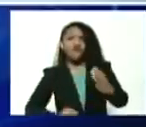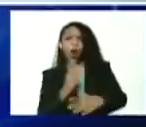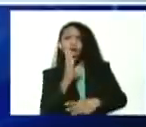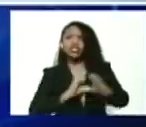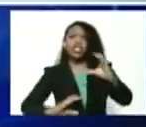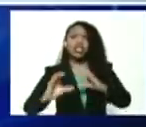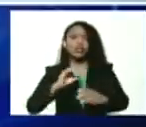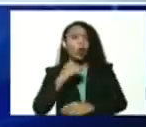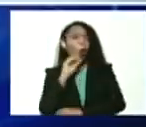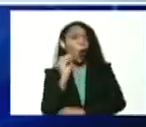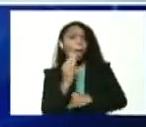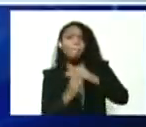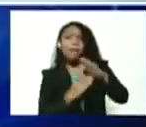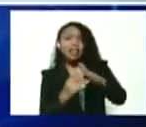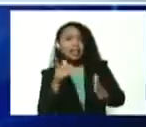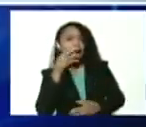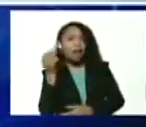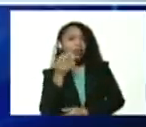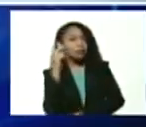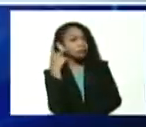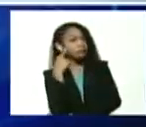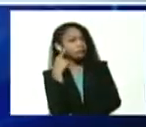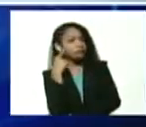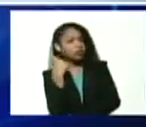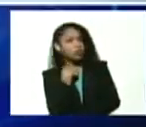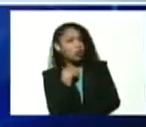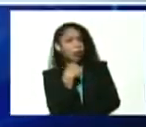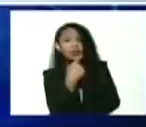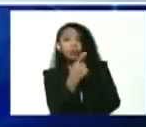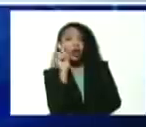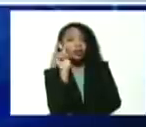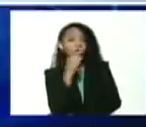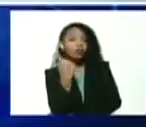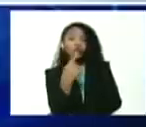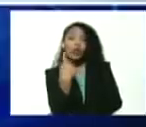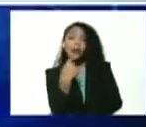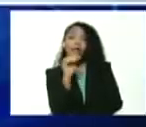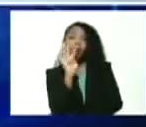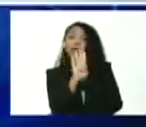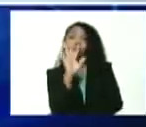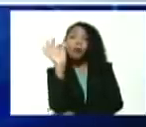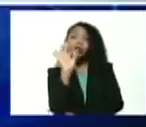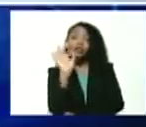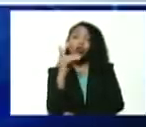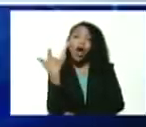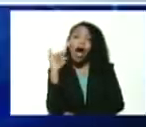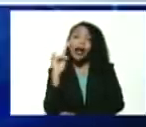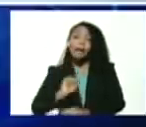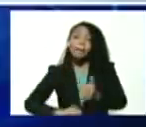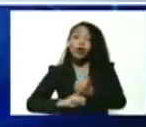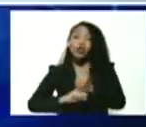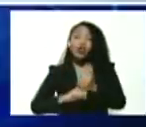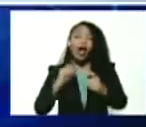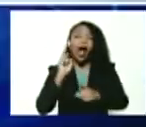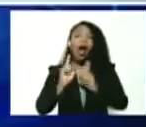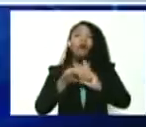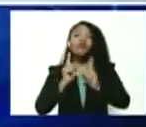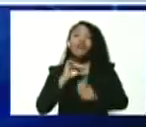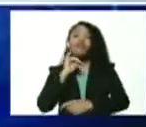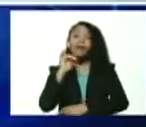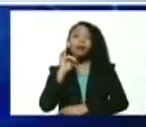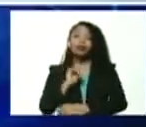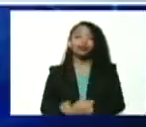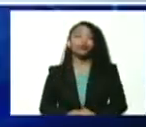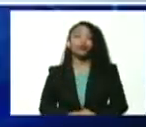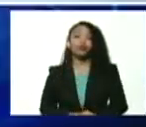o tiene basamento en la realidad. Estoy diciendo que solamente el 4% tenía sustento en alguna información.